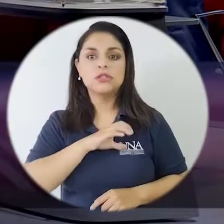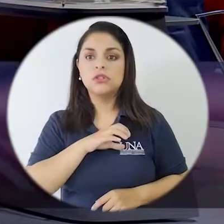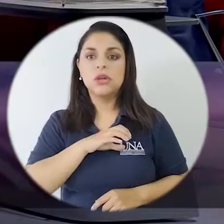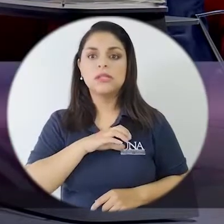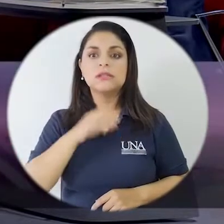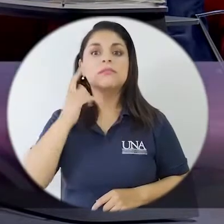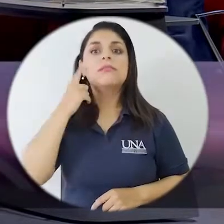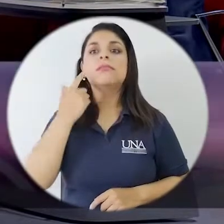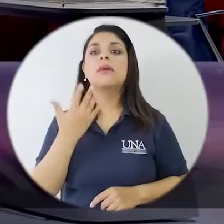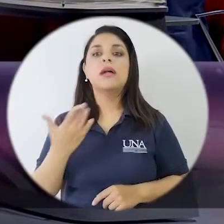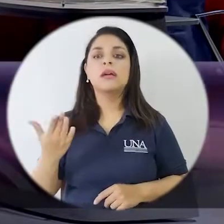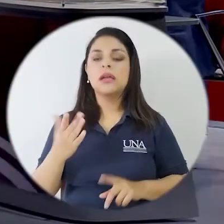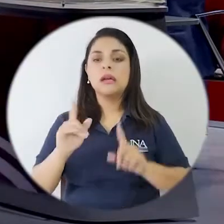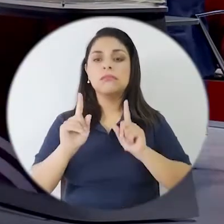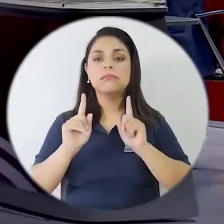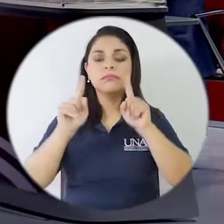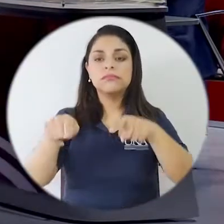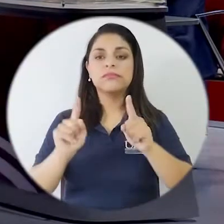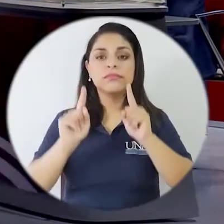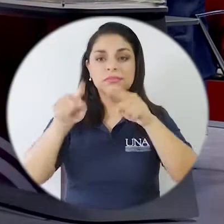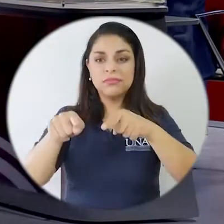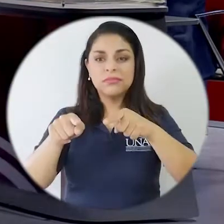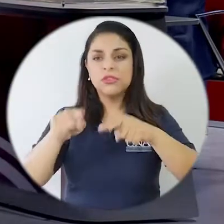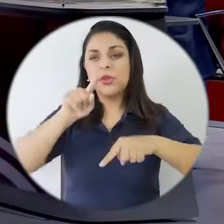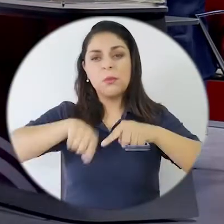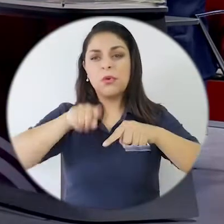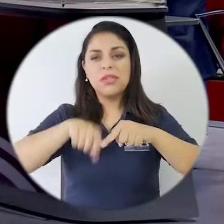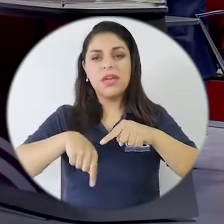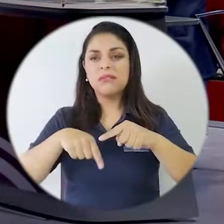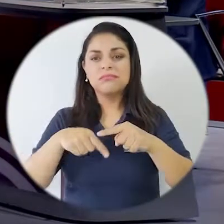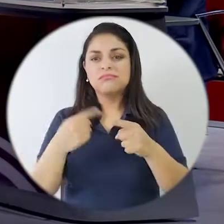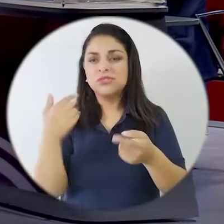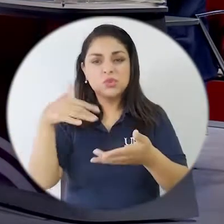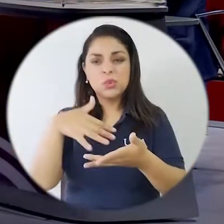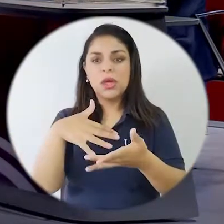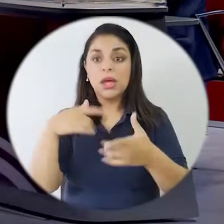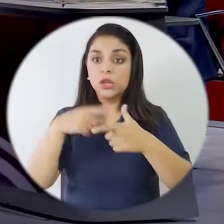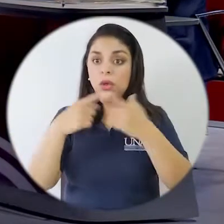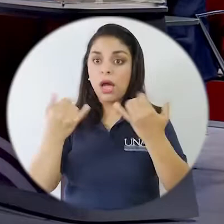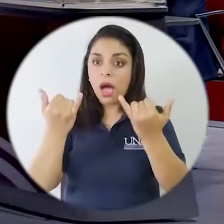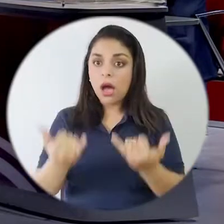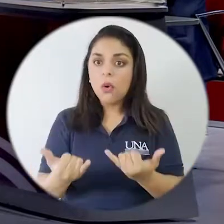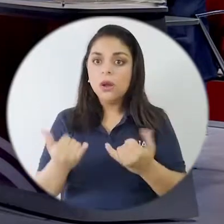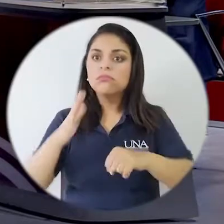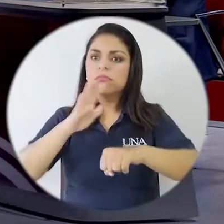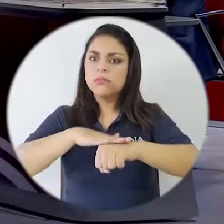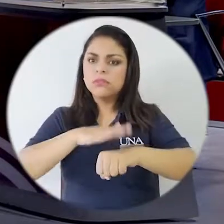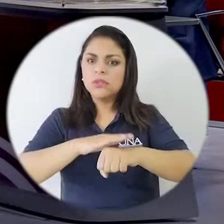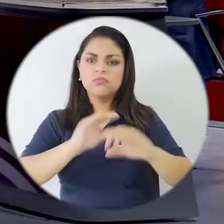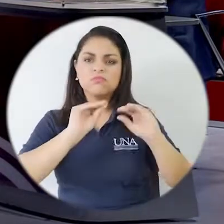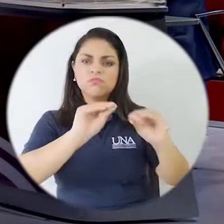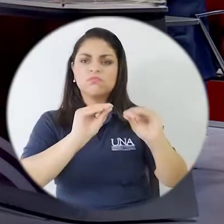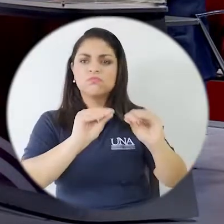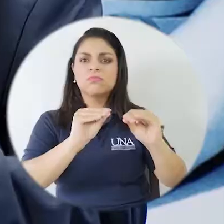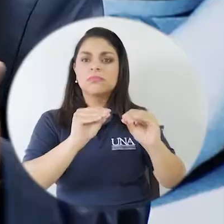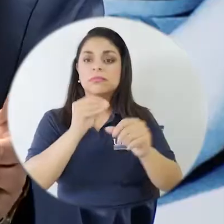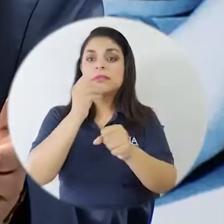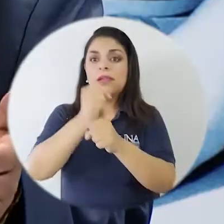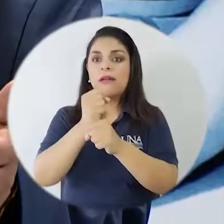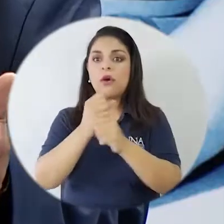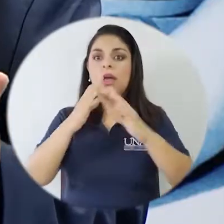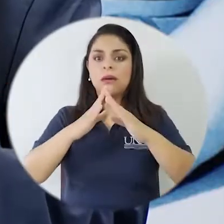pudieran retomar sus estudios, la pandemia ha permitido, y en este sentido la incorporación del sector académico al teletrabajo